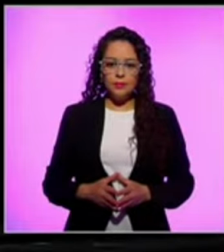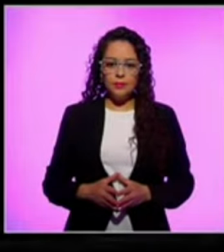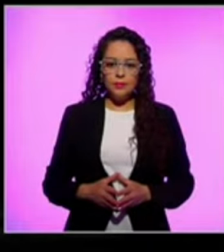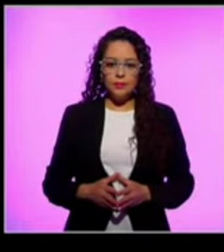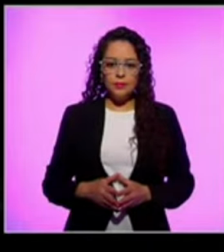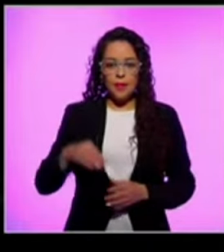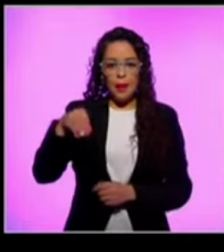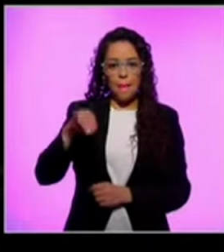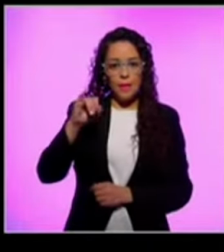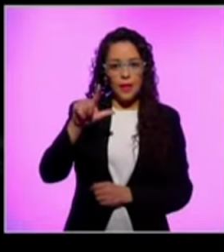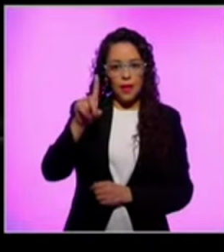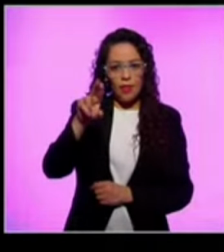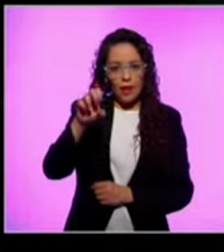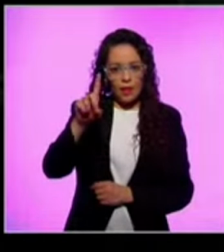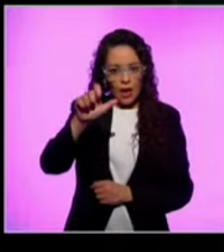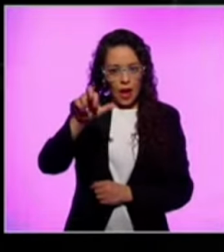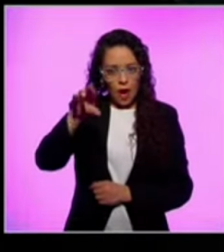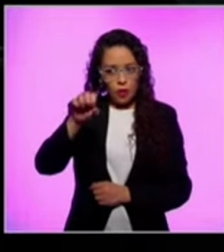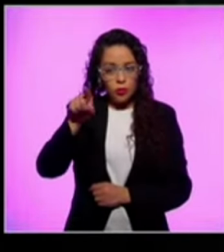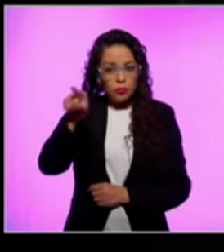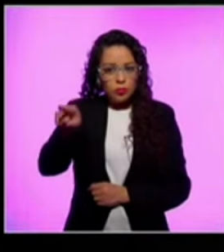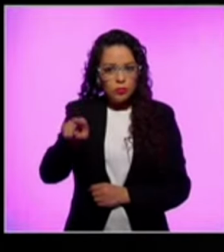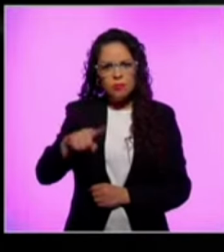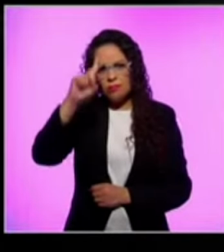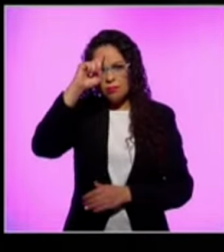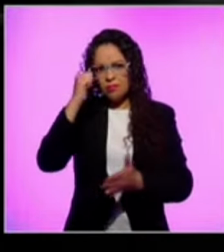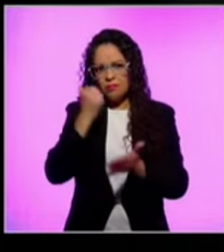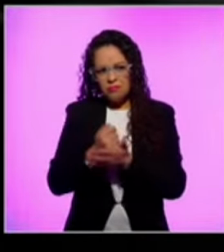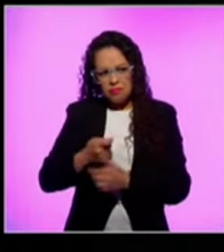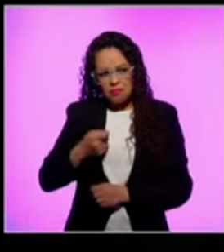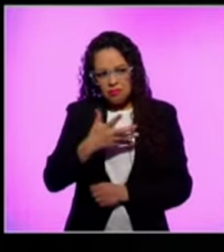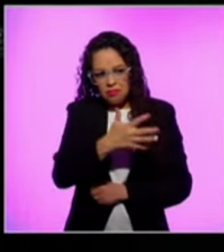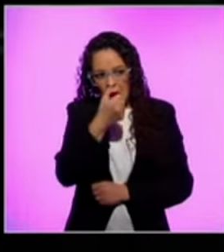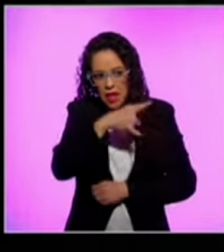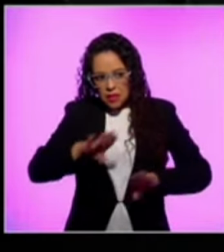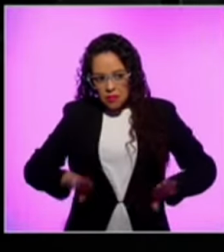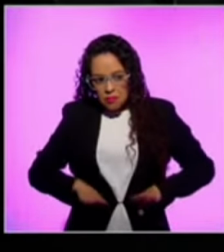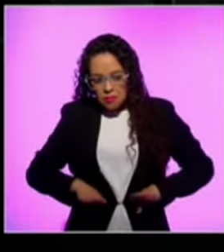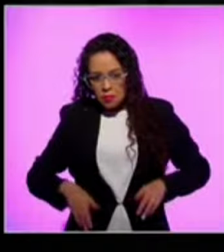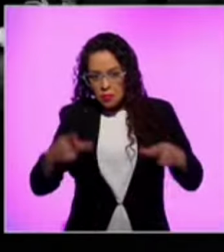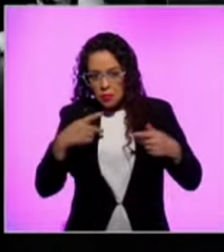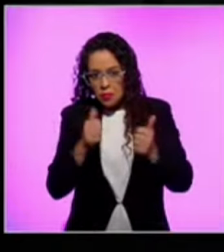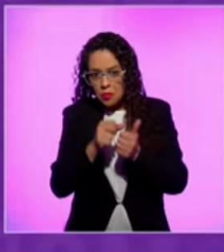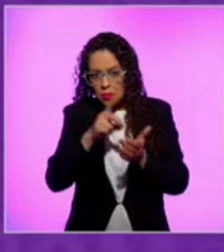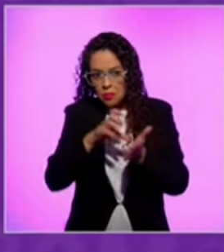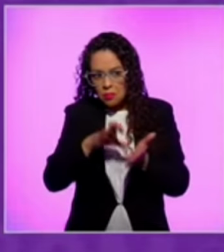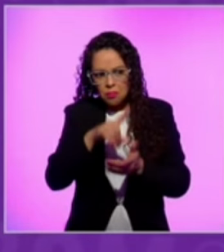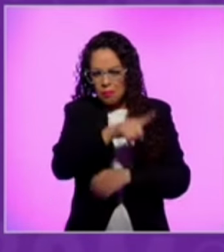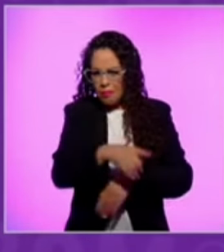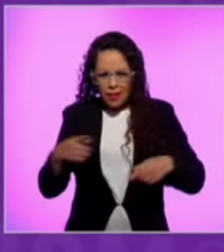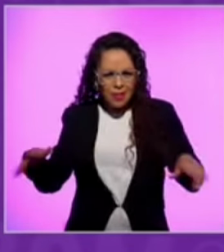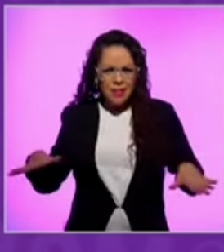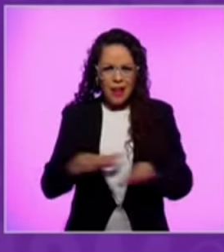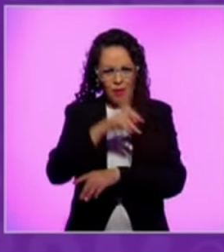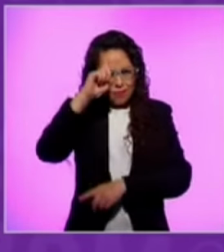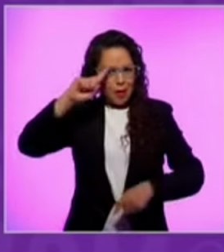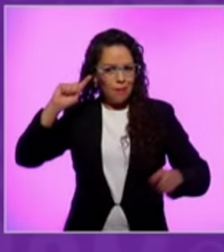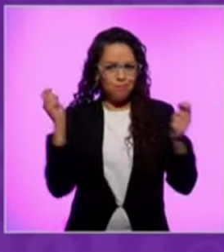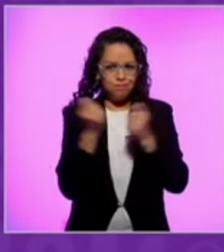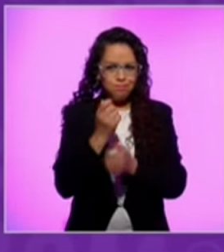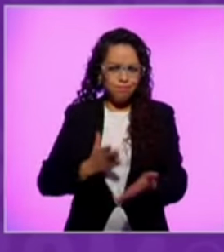Mildred Larios, joven que rompe estereotipos para visibilizar a las personas con discapacidad. La semana pasada,